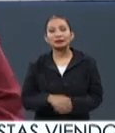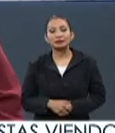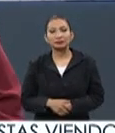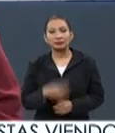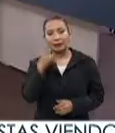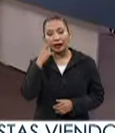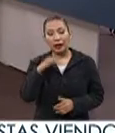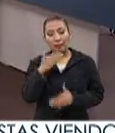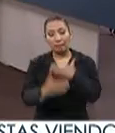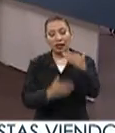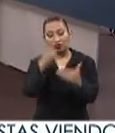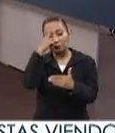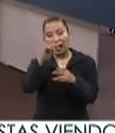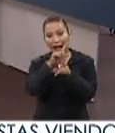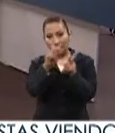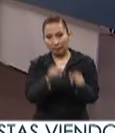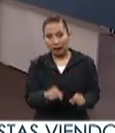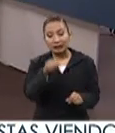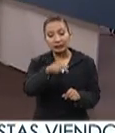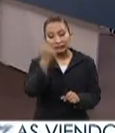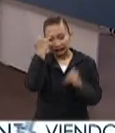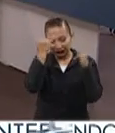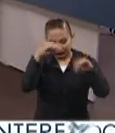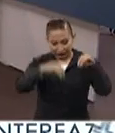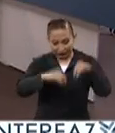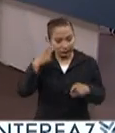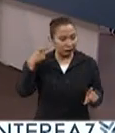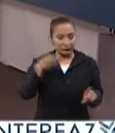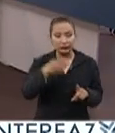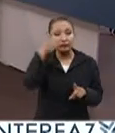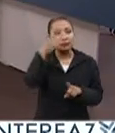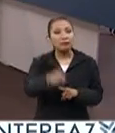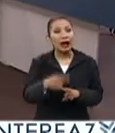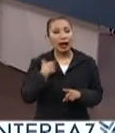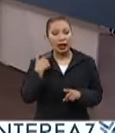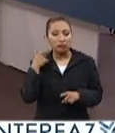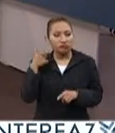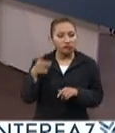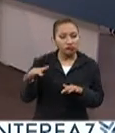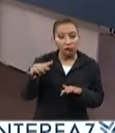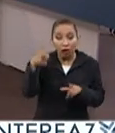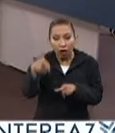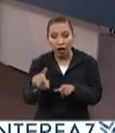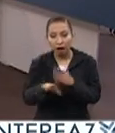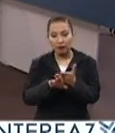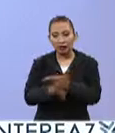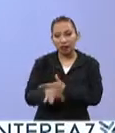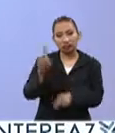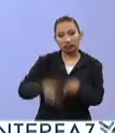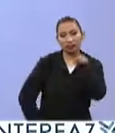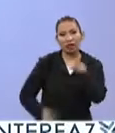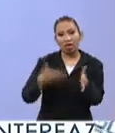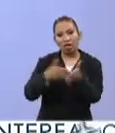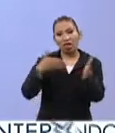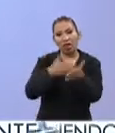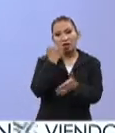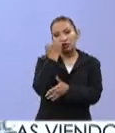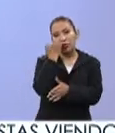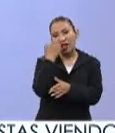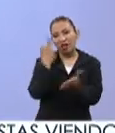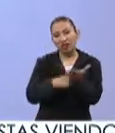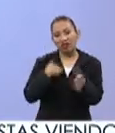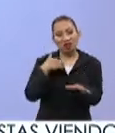Así es, Pasos para la Paz fue creado con la finalidad de detectar, de prevenir y erradicar el acoso escolar de